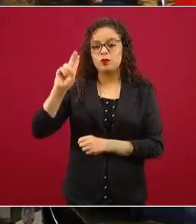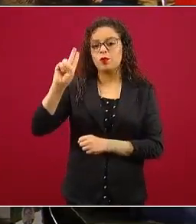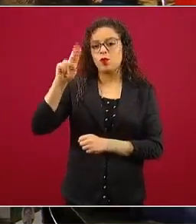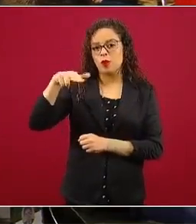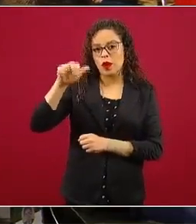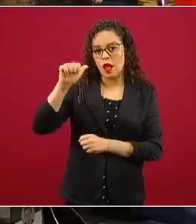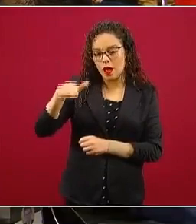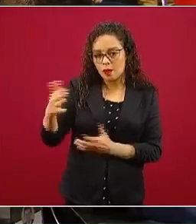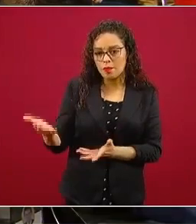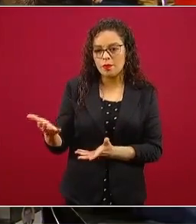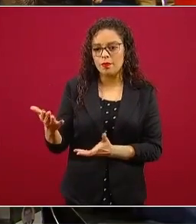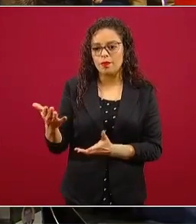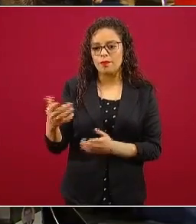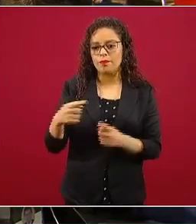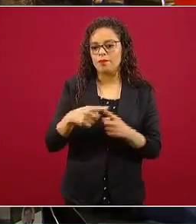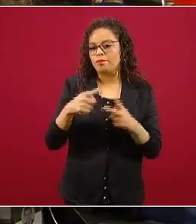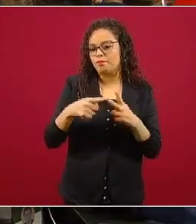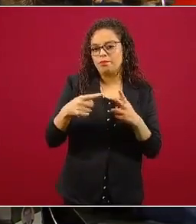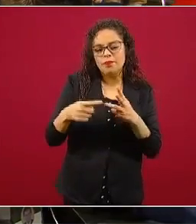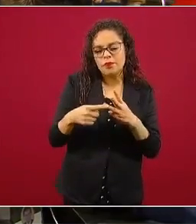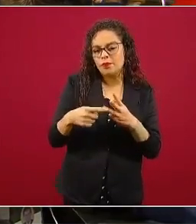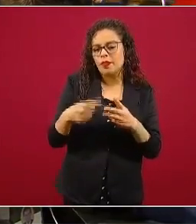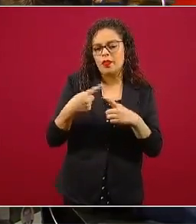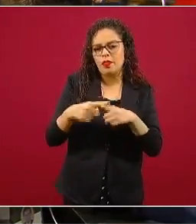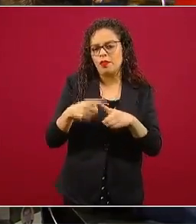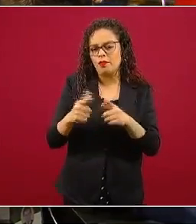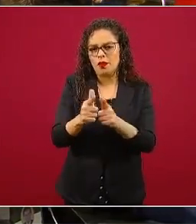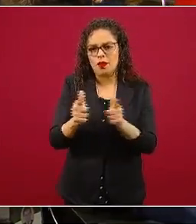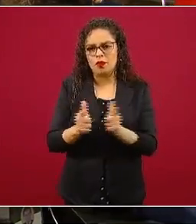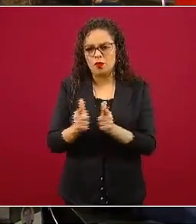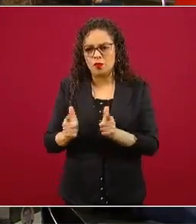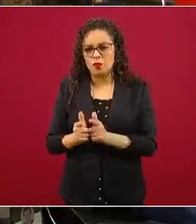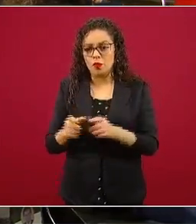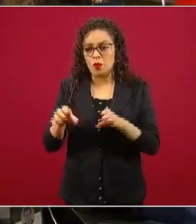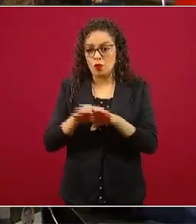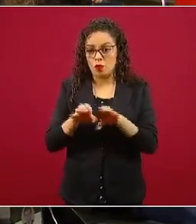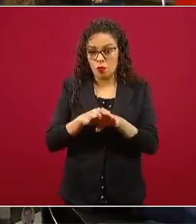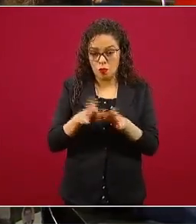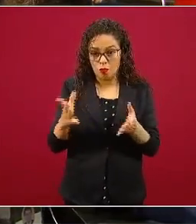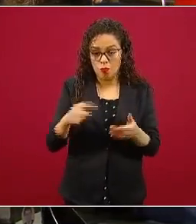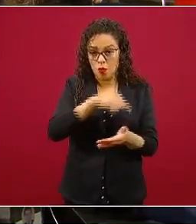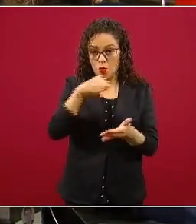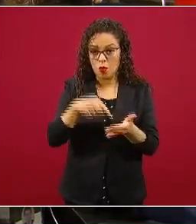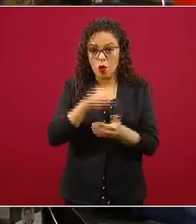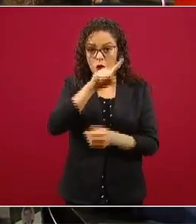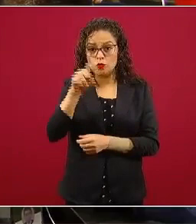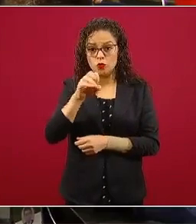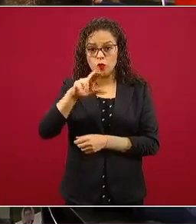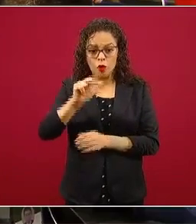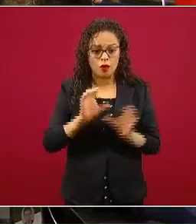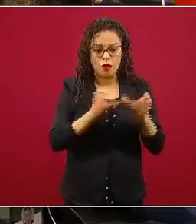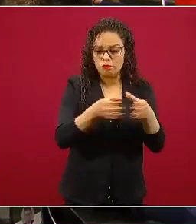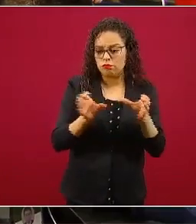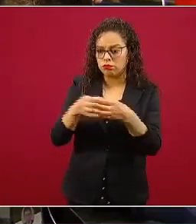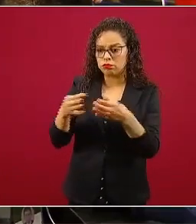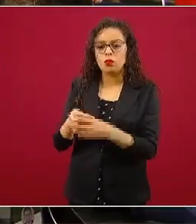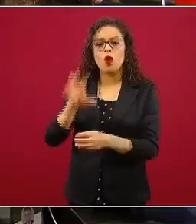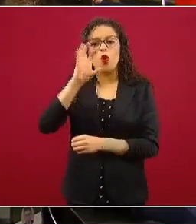de México, diversos grupos. ¿Cómo los están distribuyendo? ¿Va a ser por zonas o va a ser por tipo de